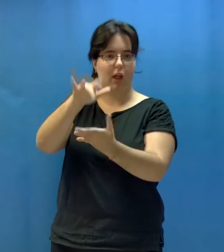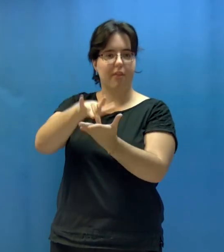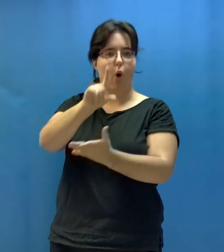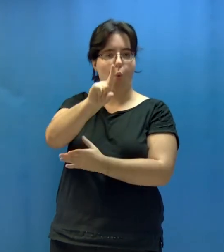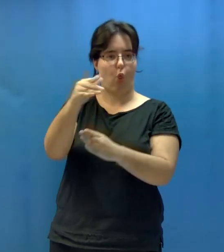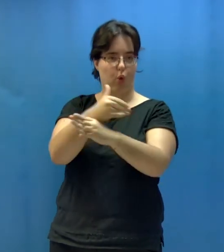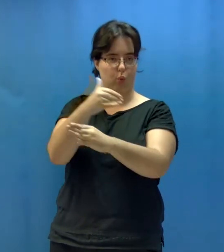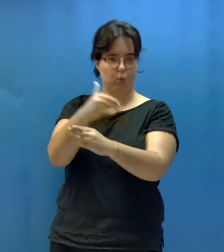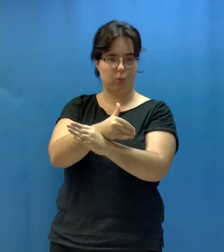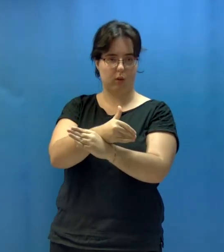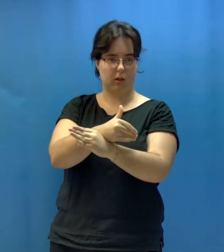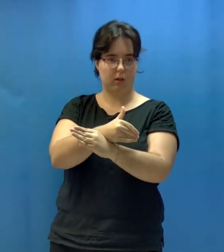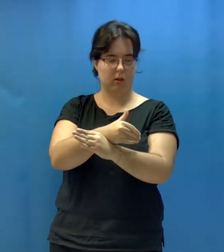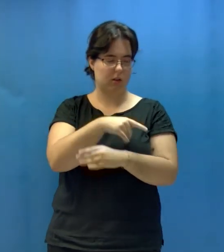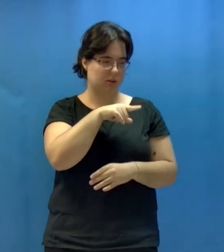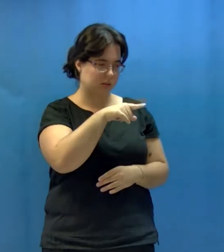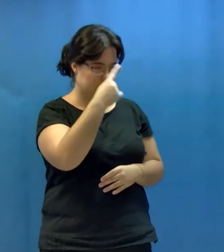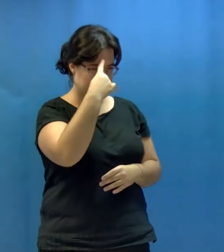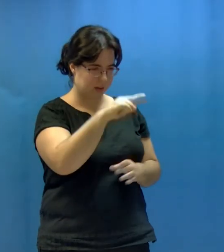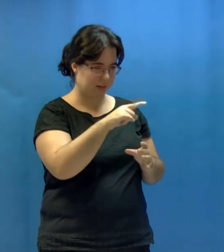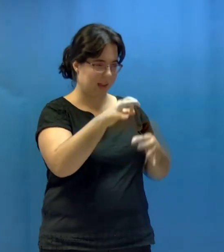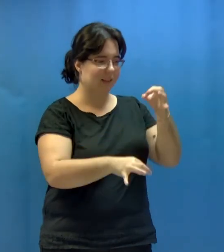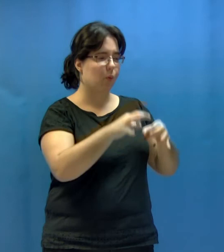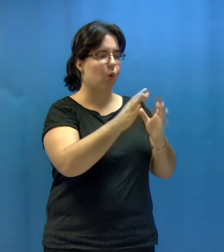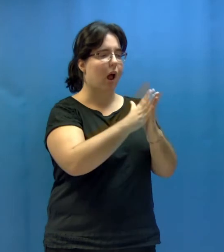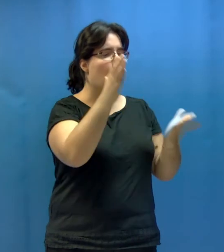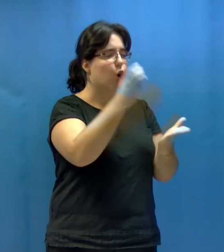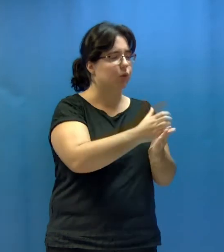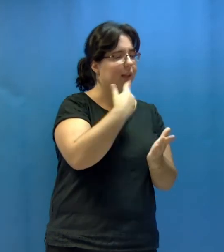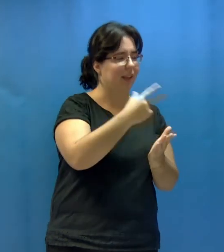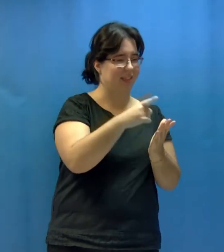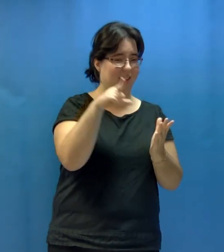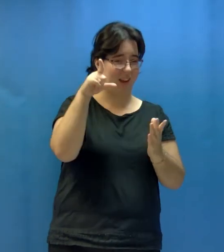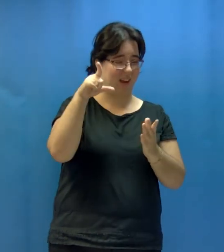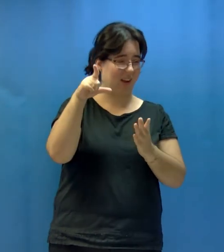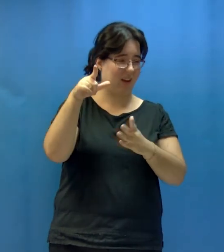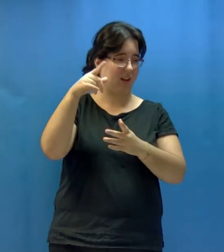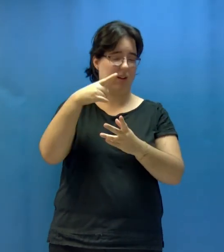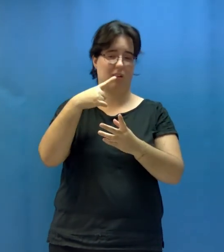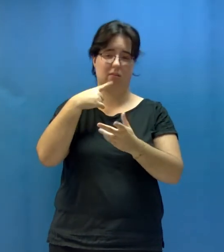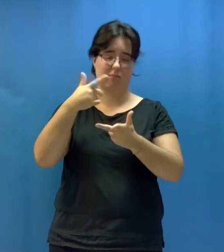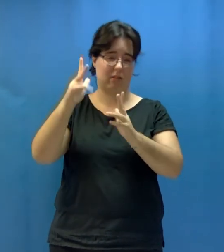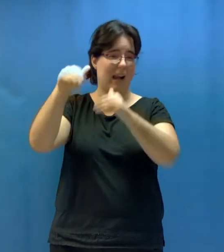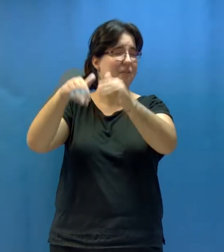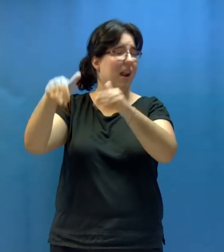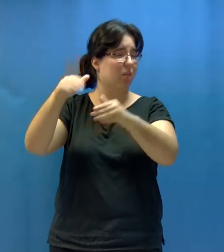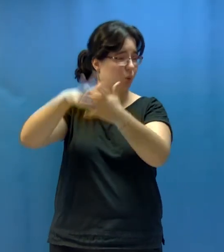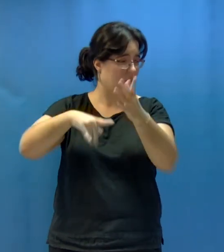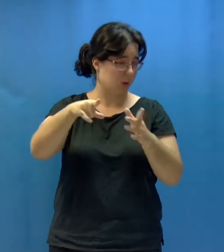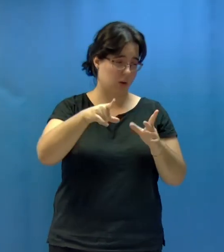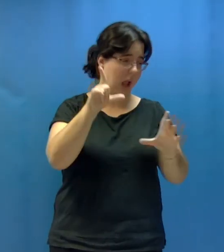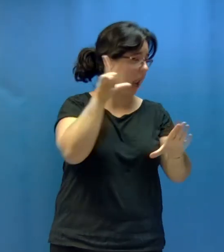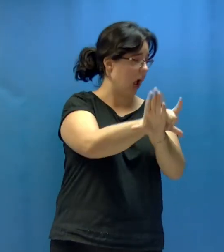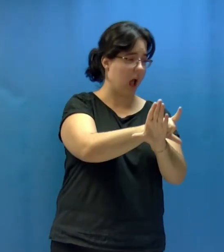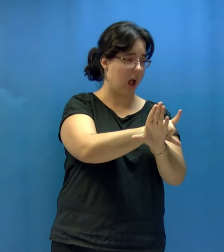Vostè li consta que el Tribunal Constitucional ha declarat il·legal el referèndum. Vostè no pot mostrar la solidaritat en